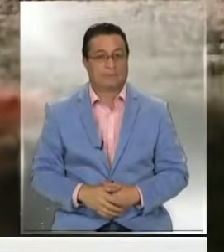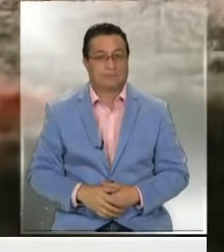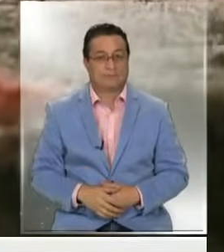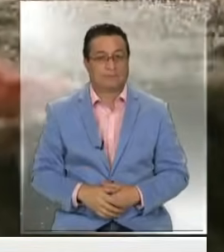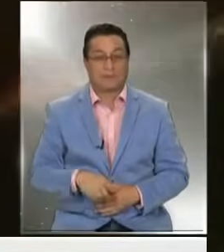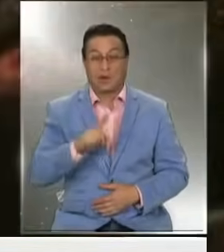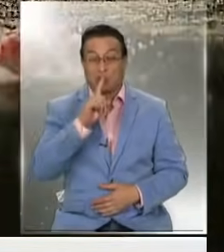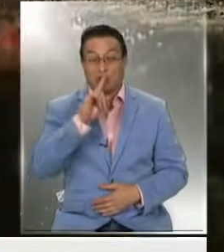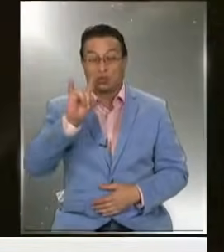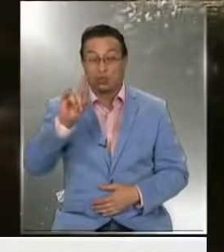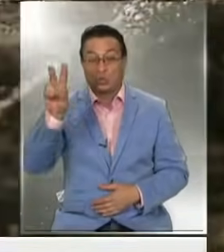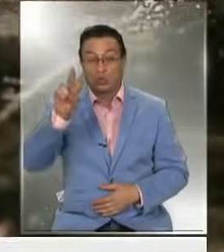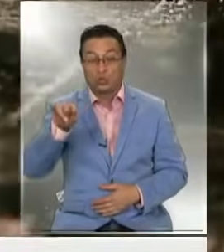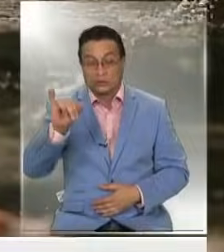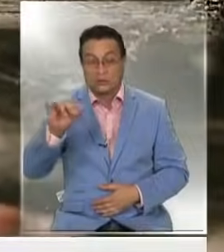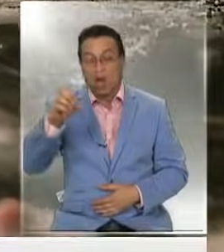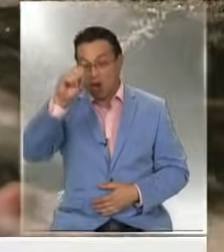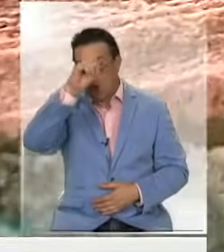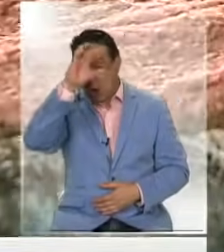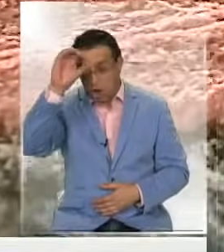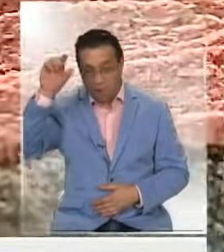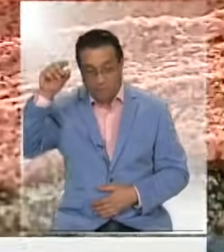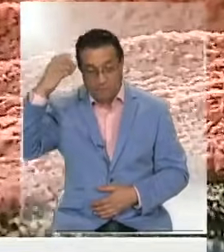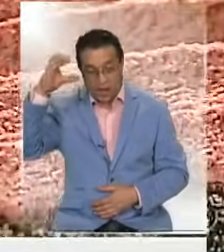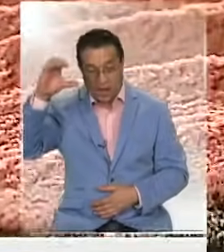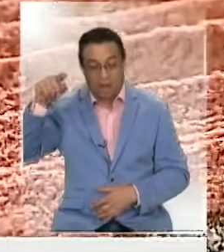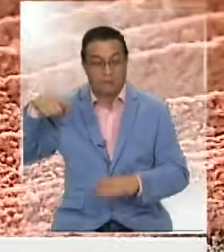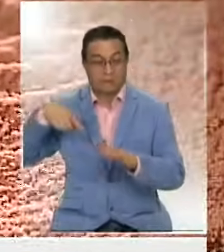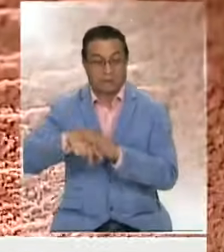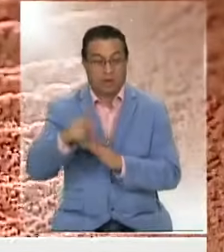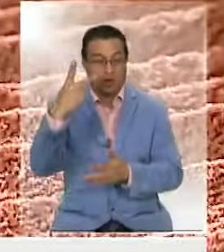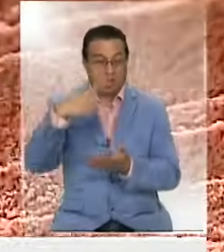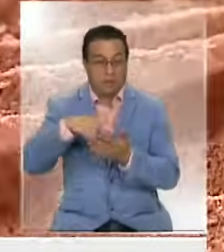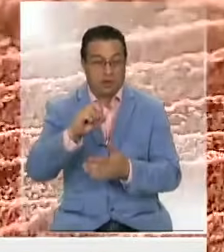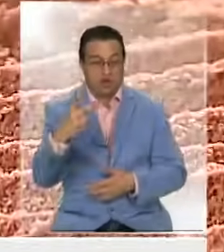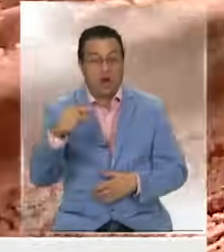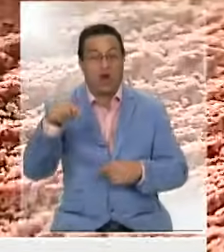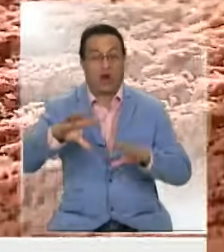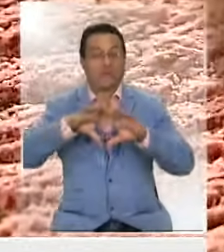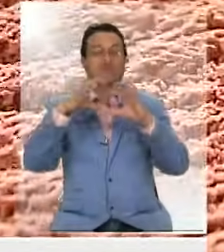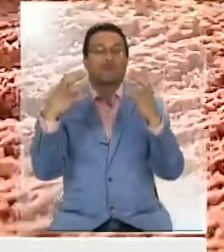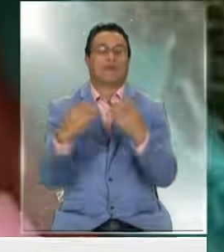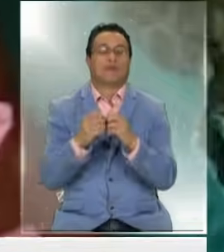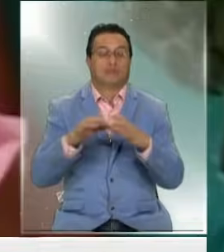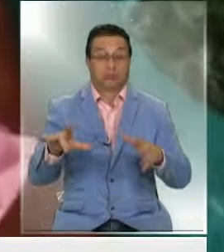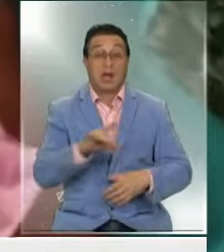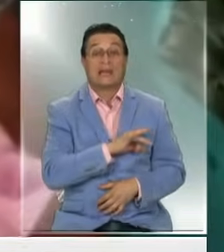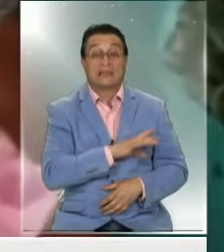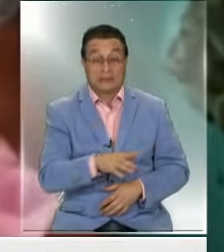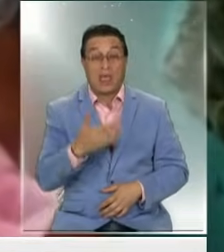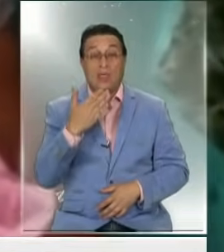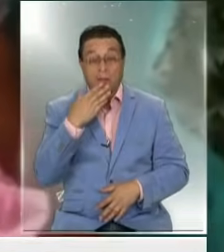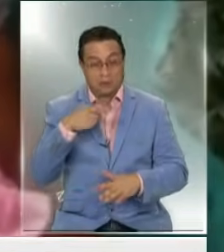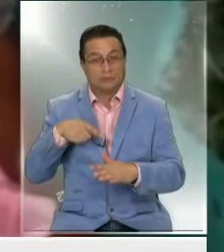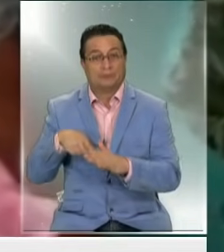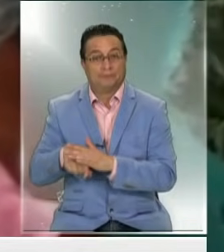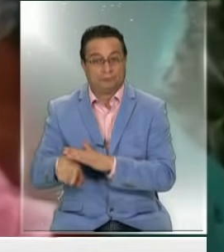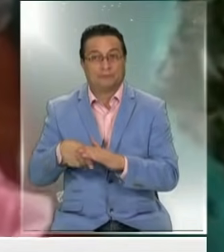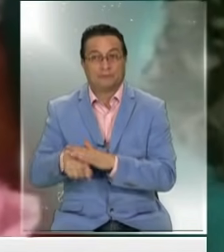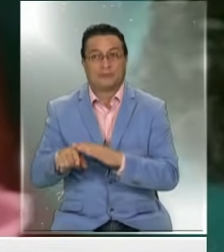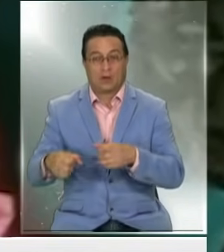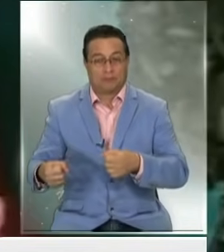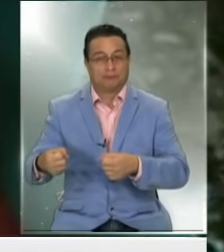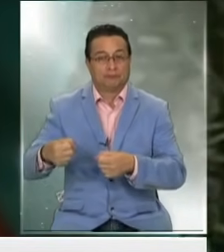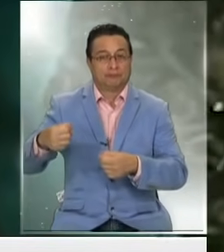El Tusi irrumpe en Colombia en el año 2002. Hoy su presencia es mundial. En Chile gana espacio y al parecer reclama un podio que en